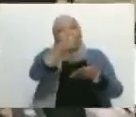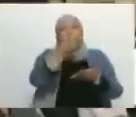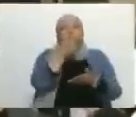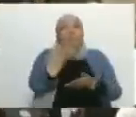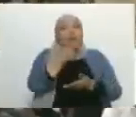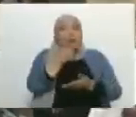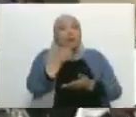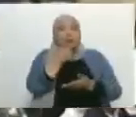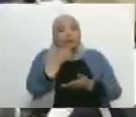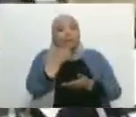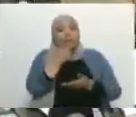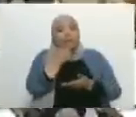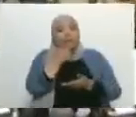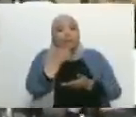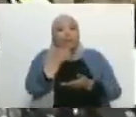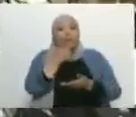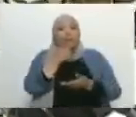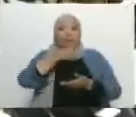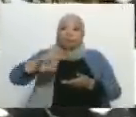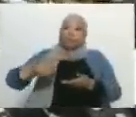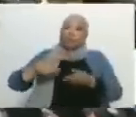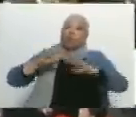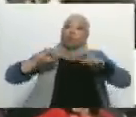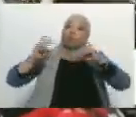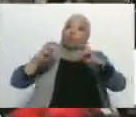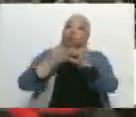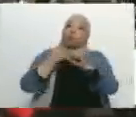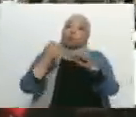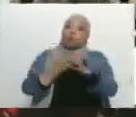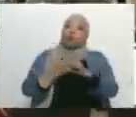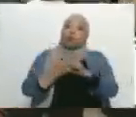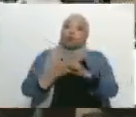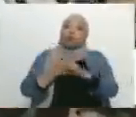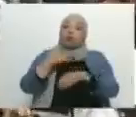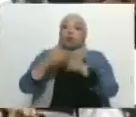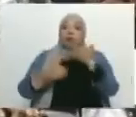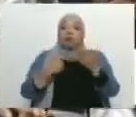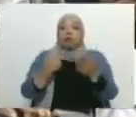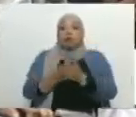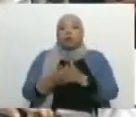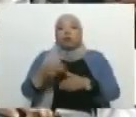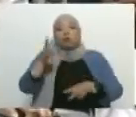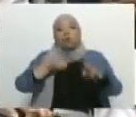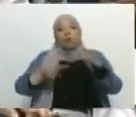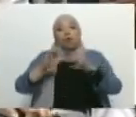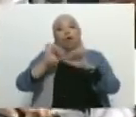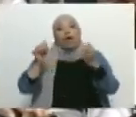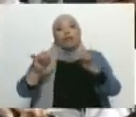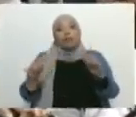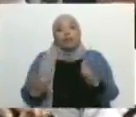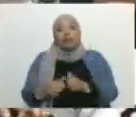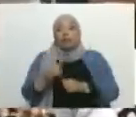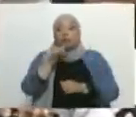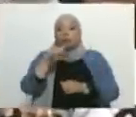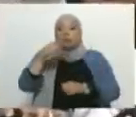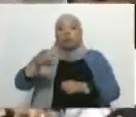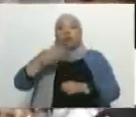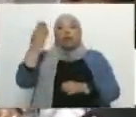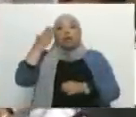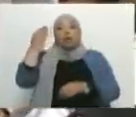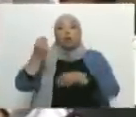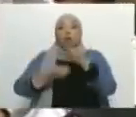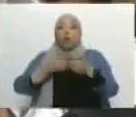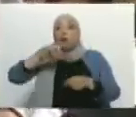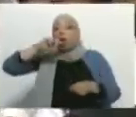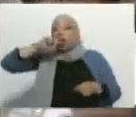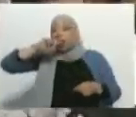Y efectivamente, no es un tema de que usted suprima una expresión artística, es que usted destila